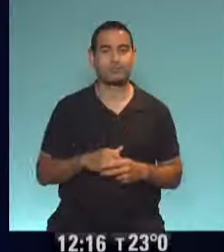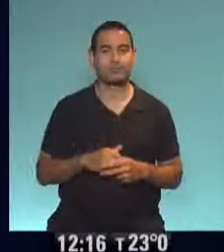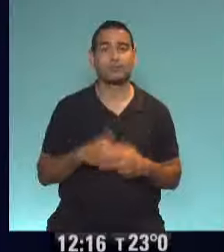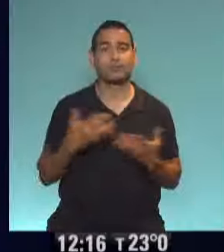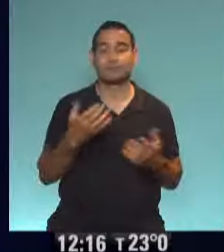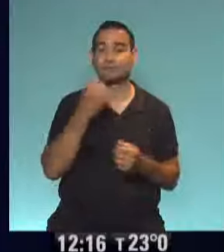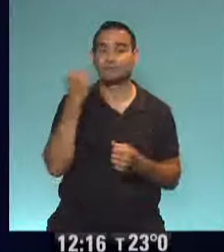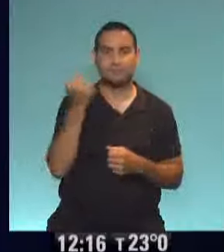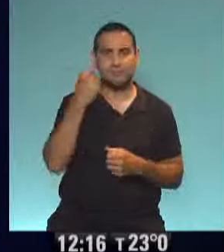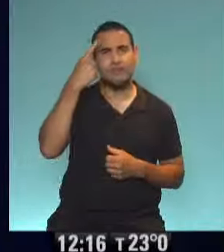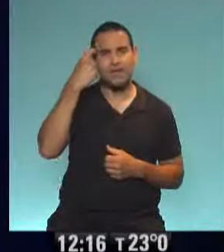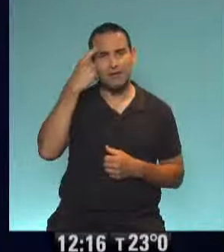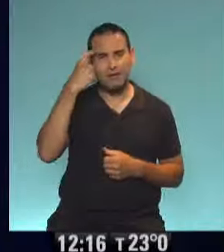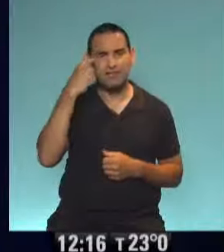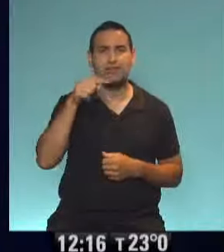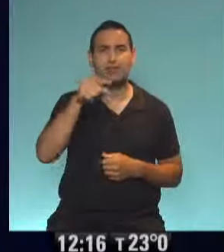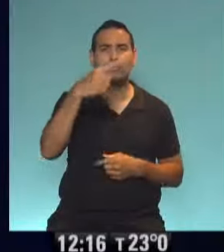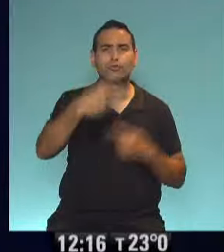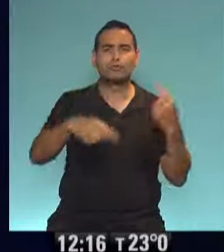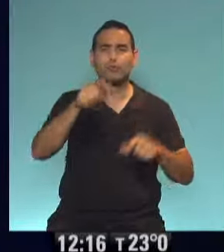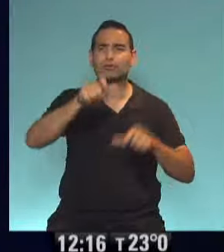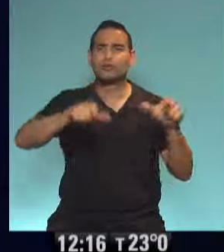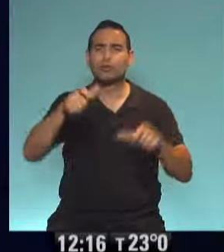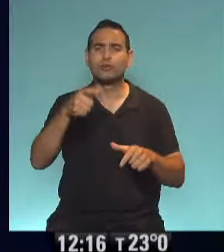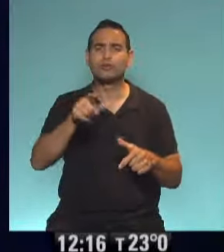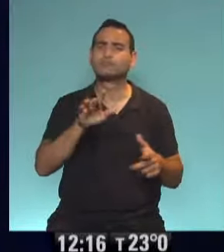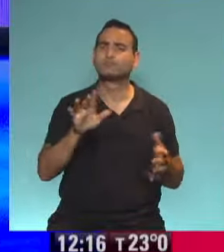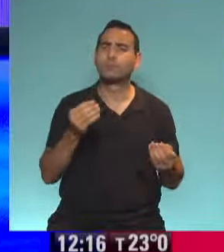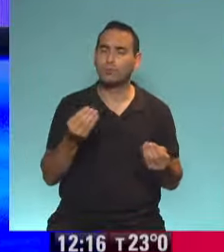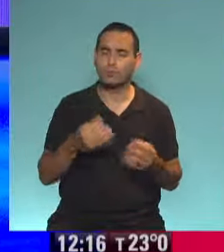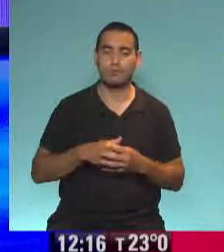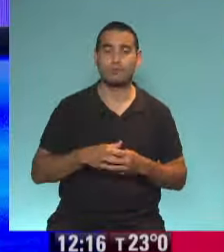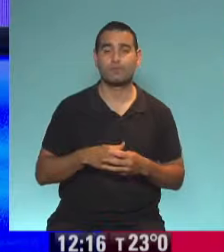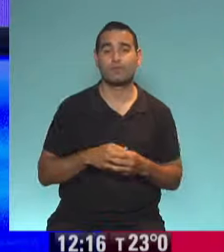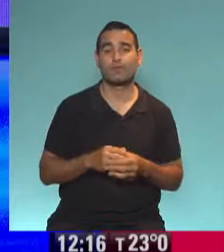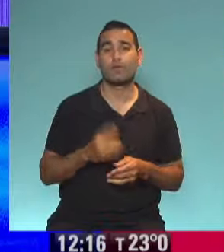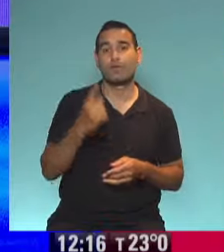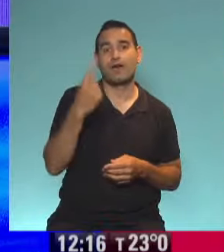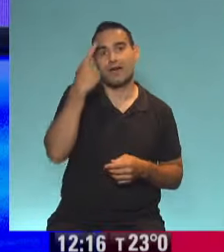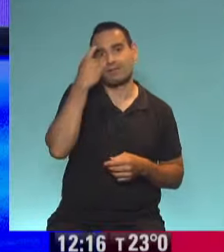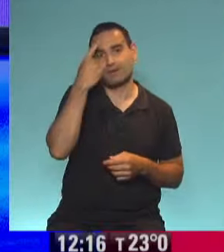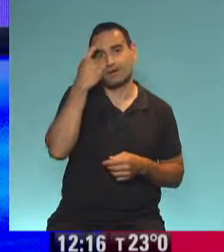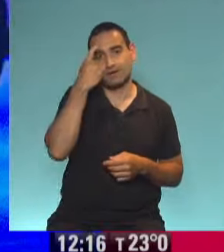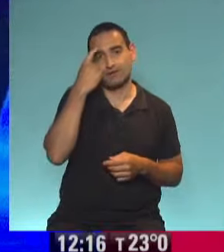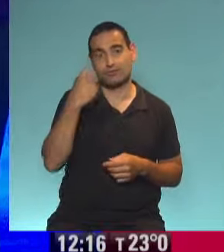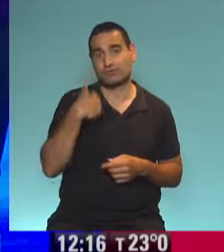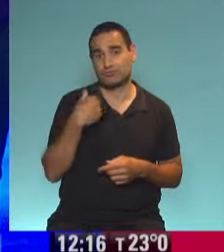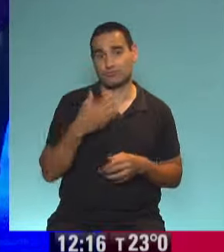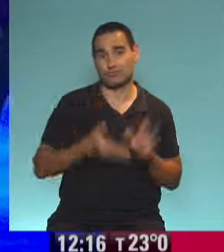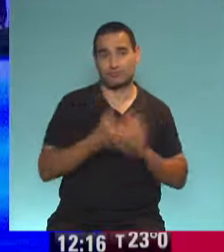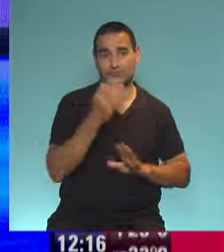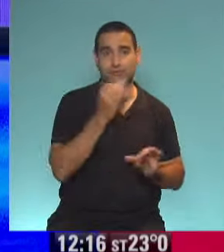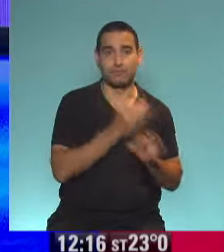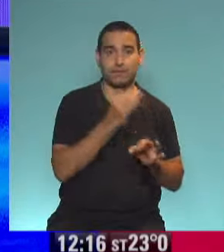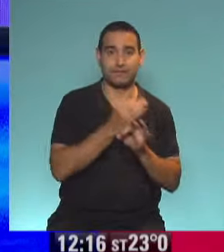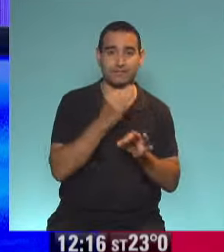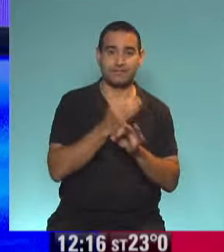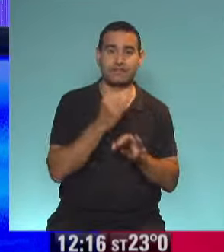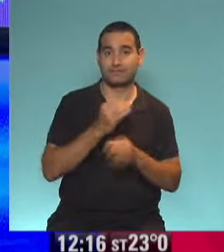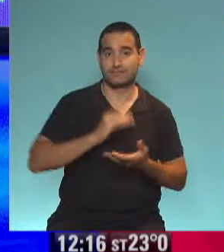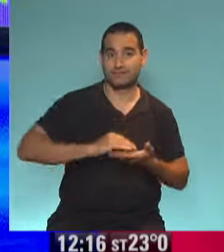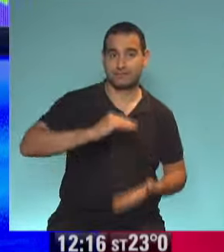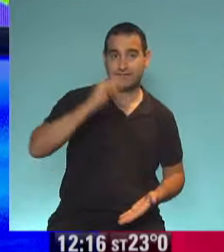importante aprender a referirnos a las cosas del modo que corresponde, ¿no? Sí, una de las cosas que uno hace, yo fui al colegio, ¿no? De pequeñita,